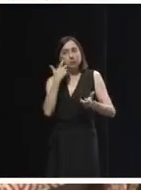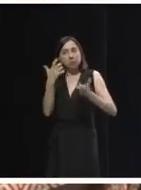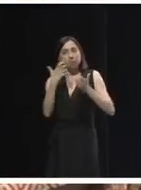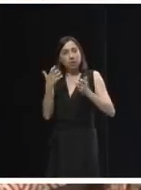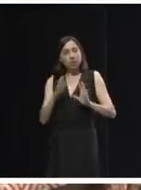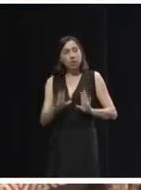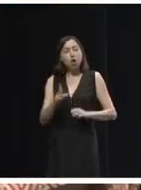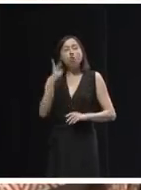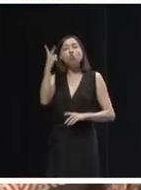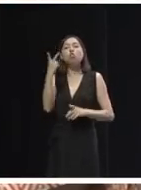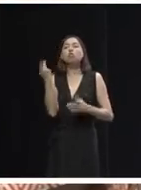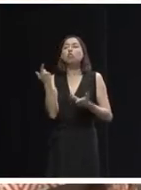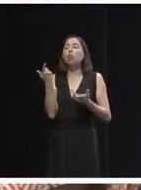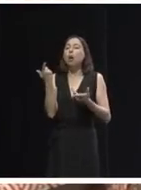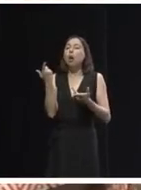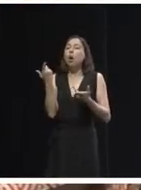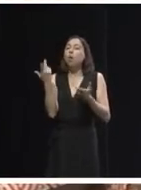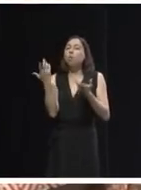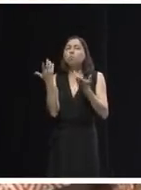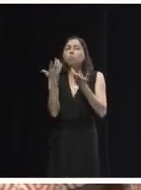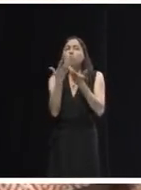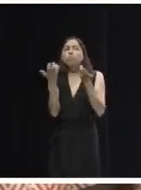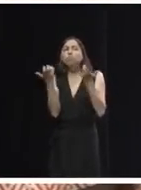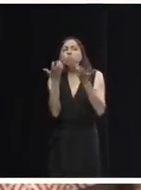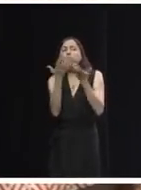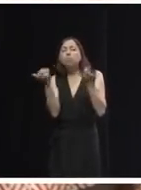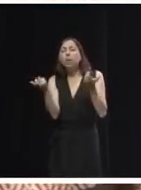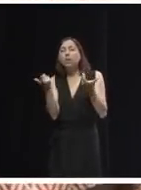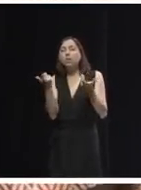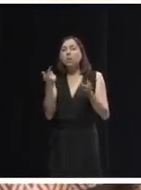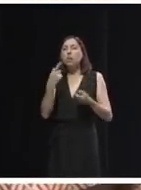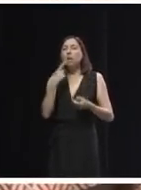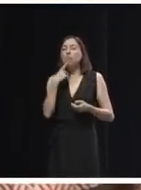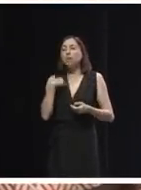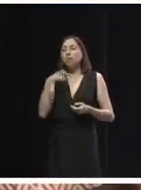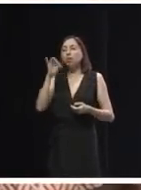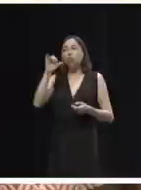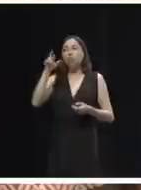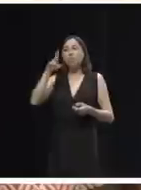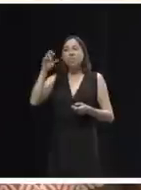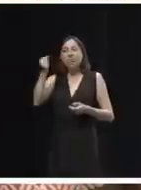tipos de comentarios que se han repetido muchas veces, ¿no? Sierra, qué valiente eres.